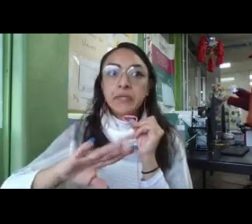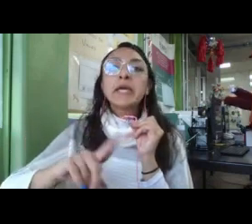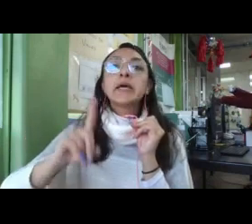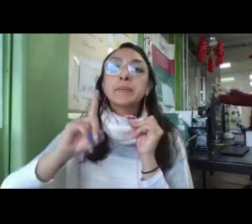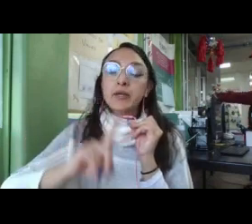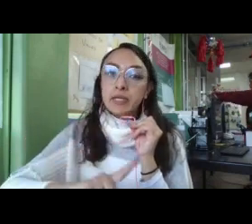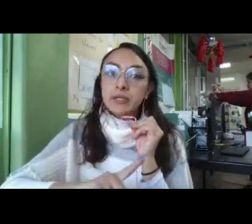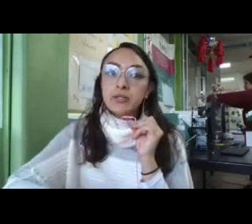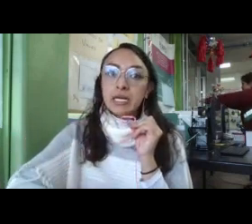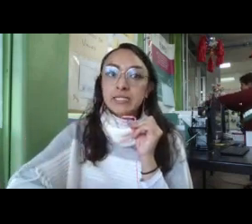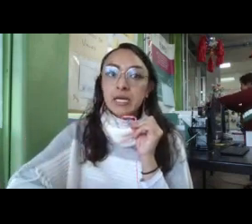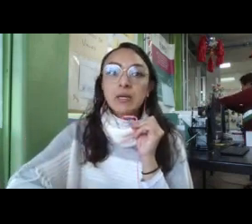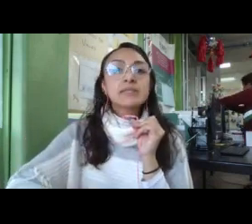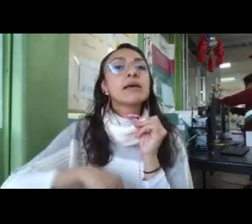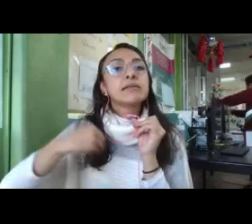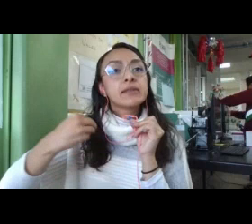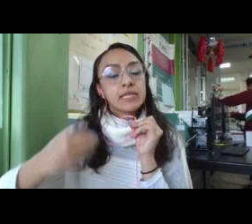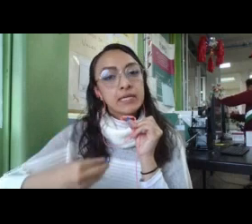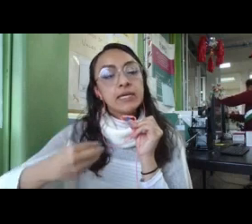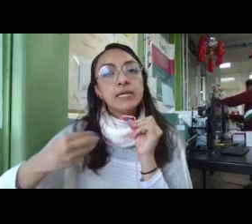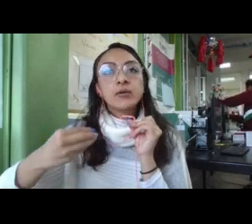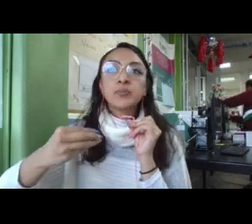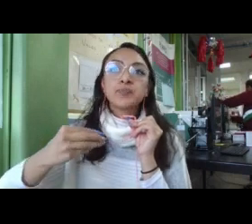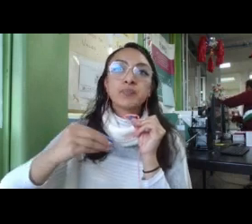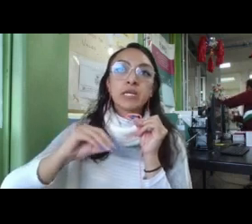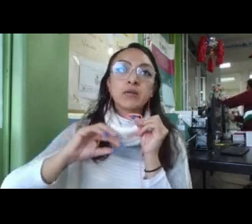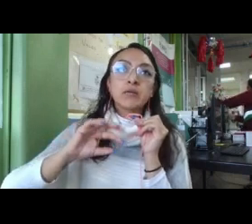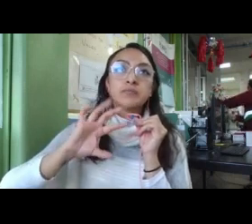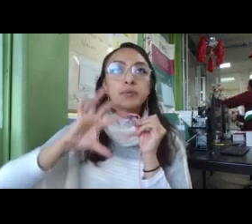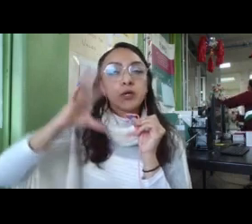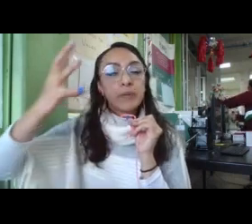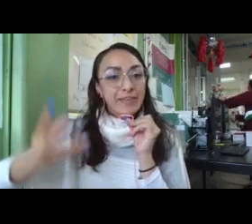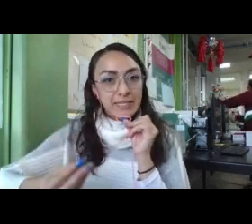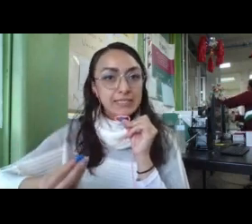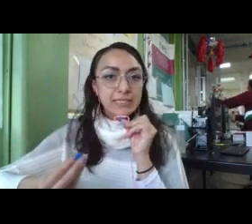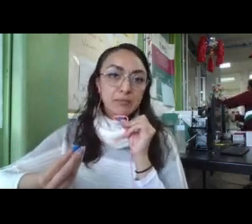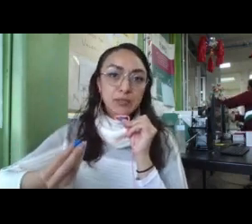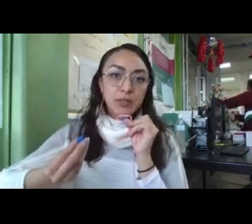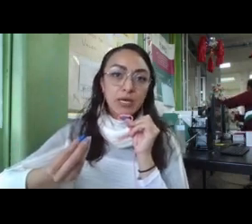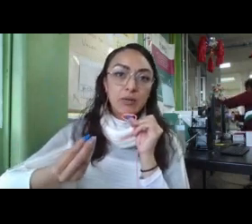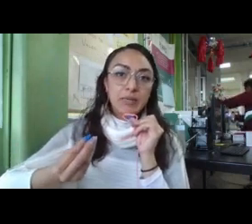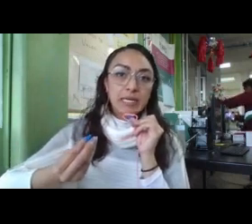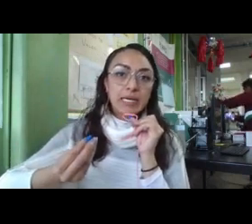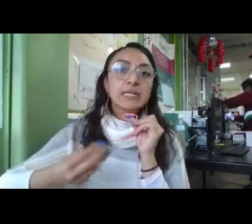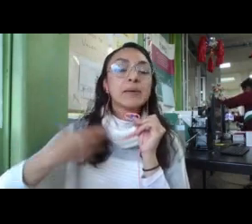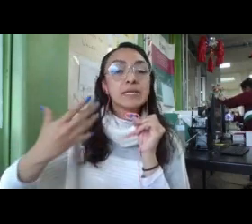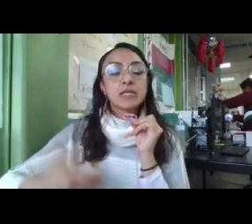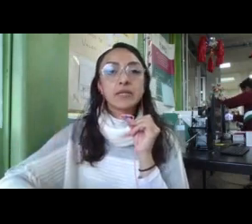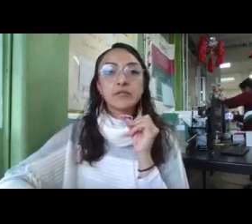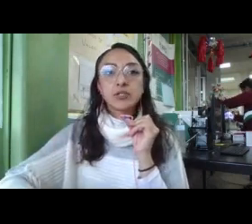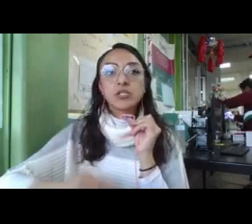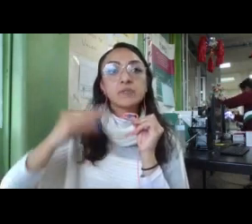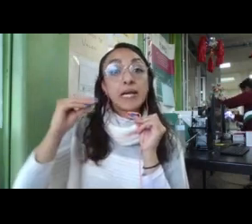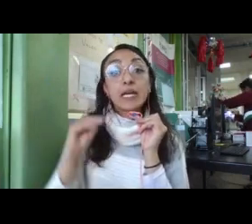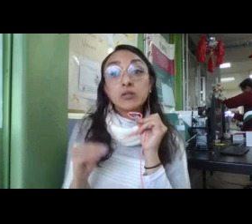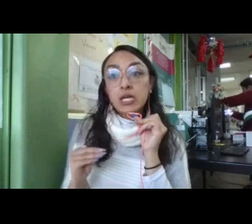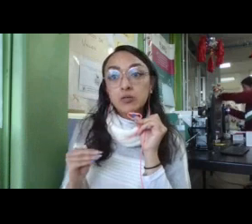nada. Pero dentro de las aulas tiene propiedades, digámoslo de alguna manera, que van a ser